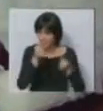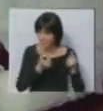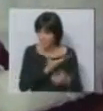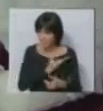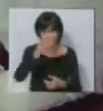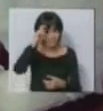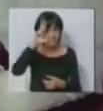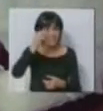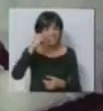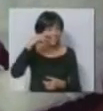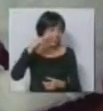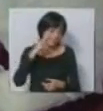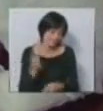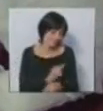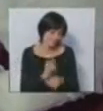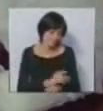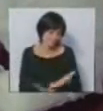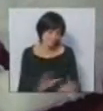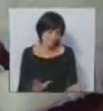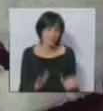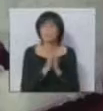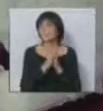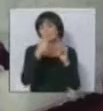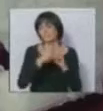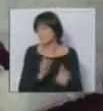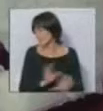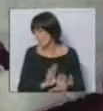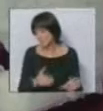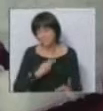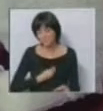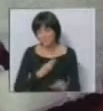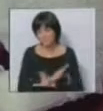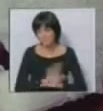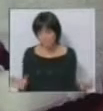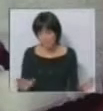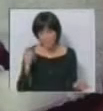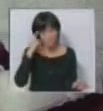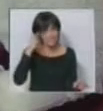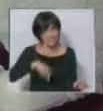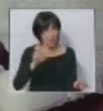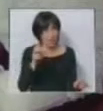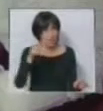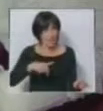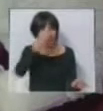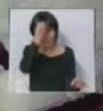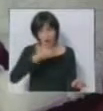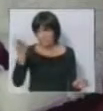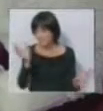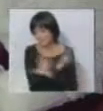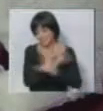obviamente, son autos que valen... No haga cuenta, no multiplique por el oficial porque tampoco se va a querer sacar de él.